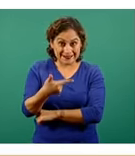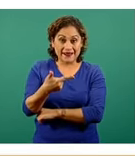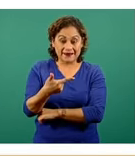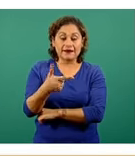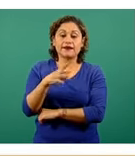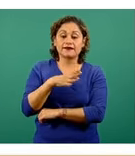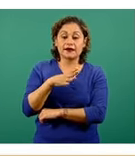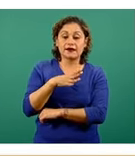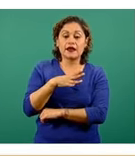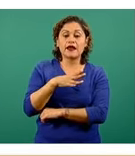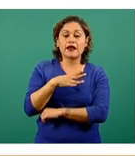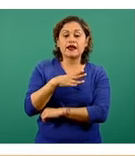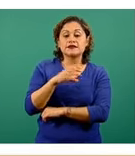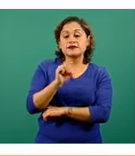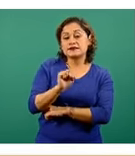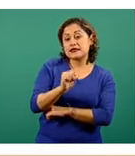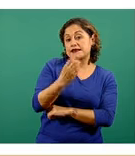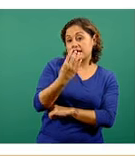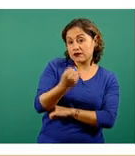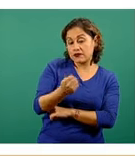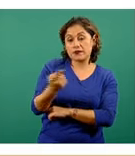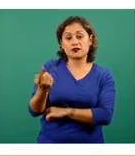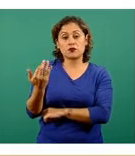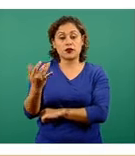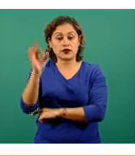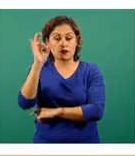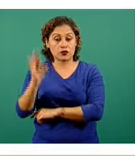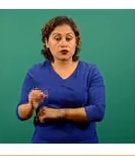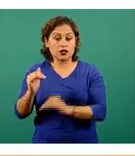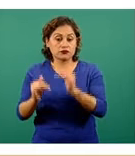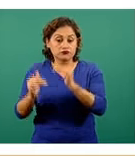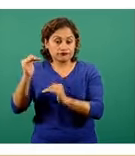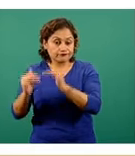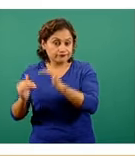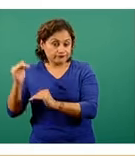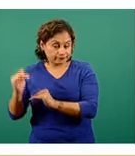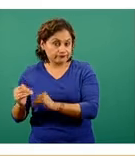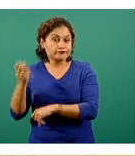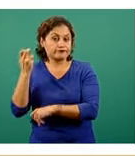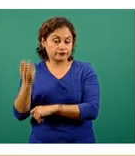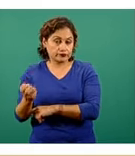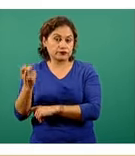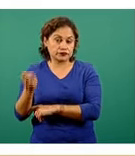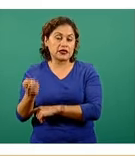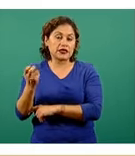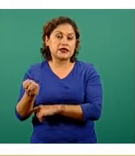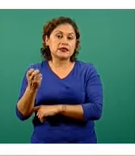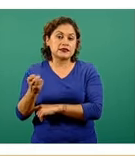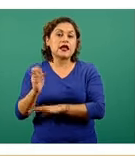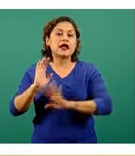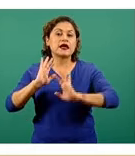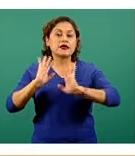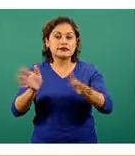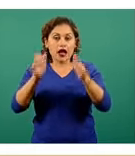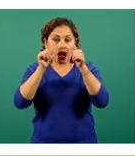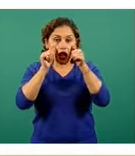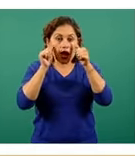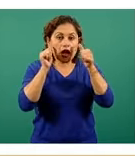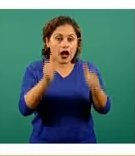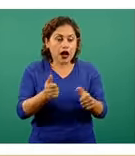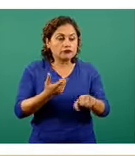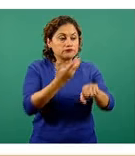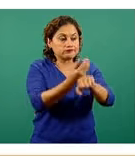y el 50%, están digamos en este punto en donde deben de estar ya identificando e implementando acciones